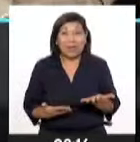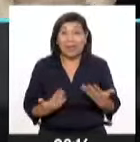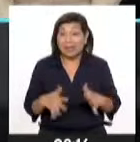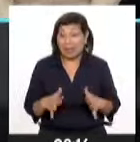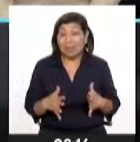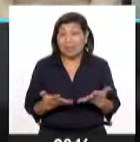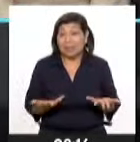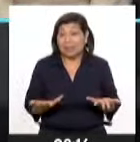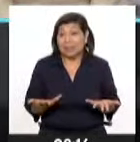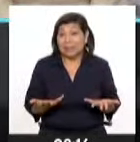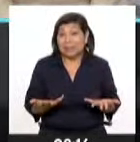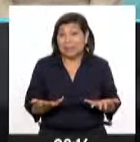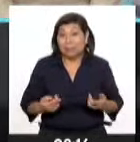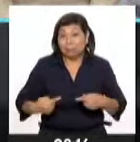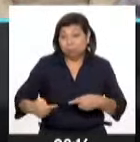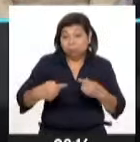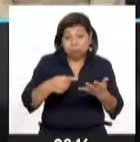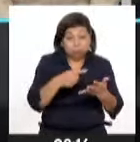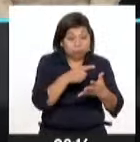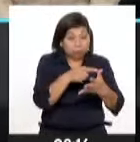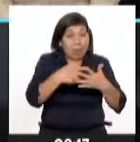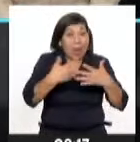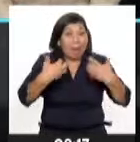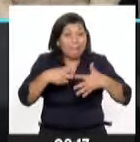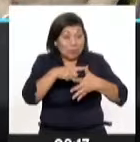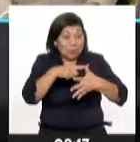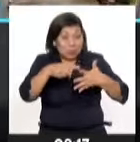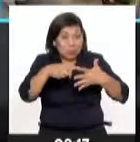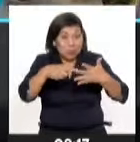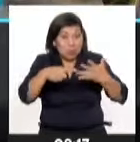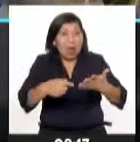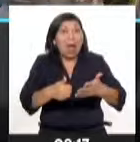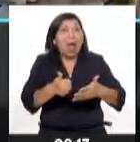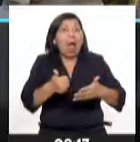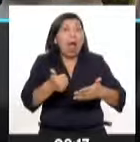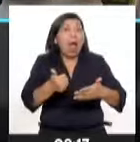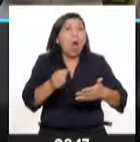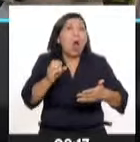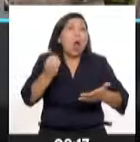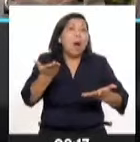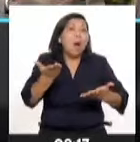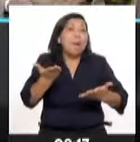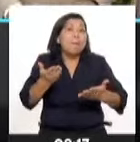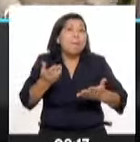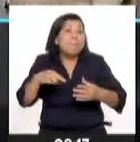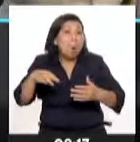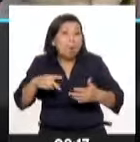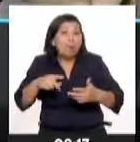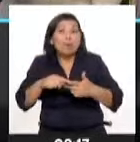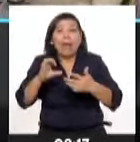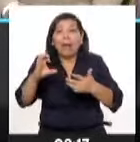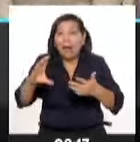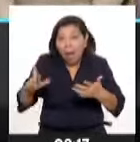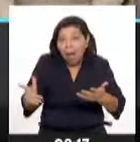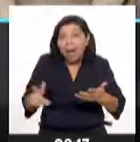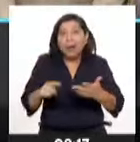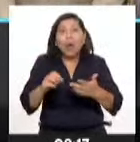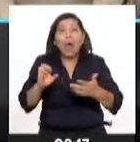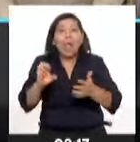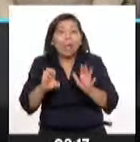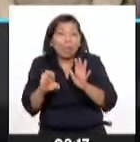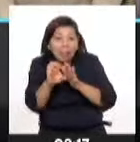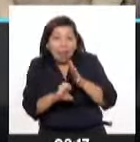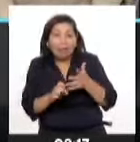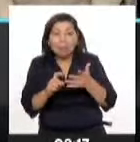tenemos una competencia bastante agresiva entre estas empresas que son pocas. Cualquiera que dude esto que acabo de decir